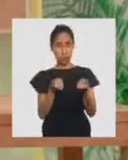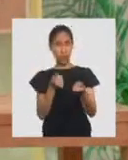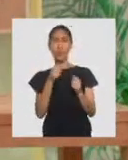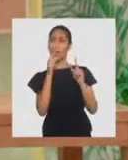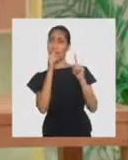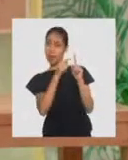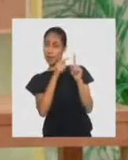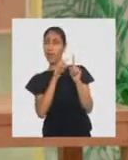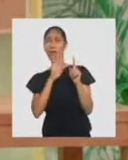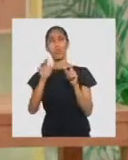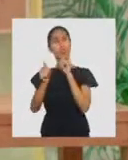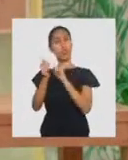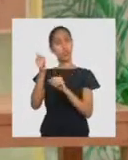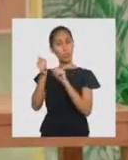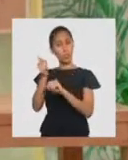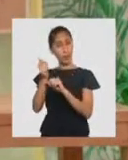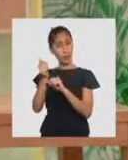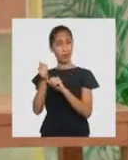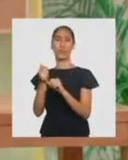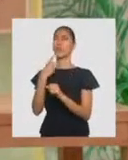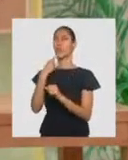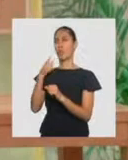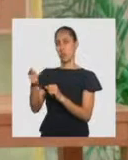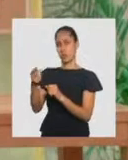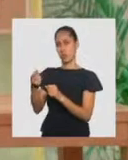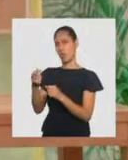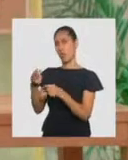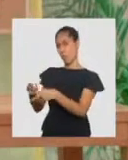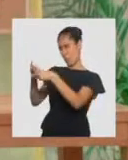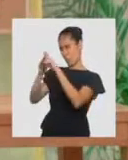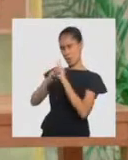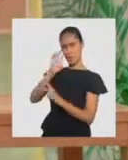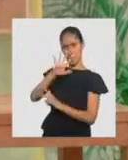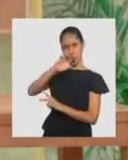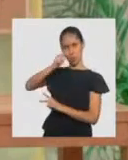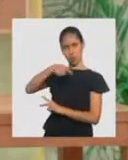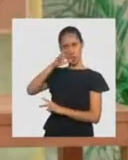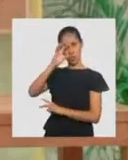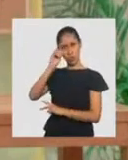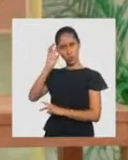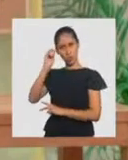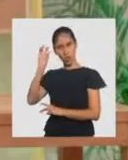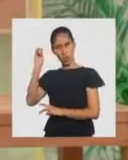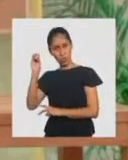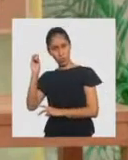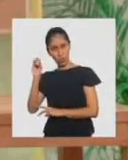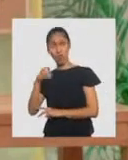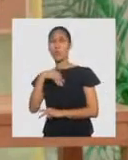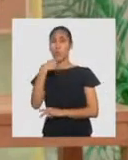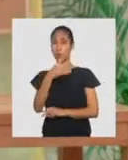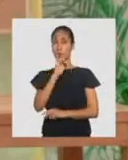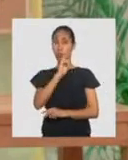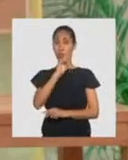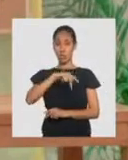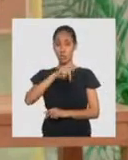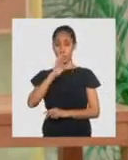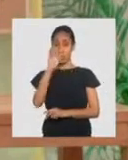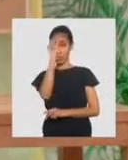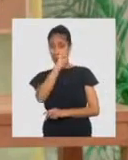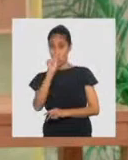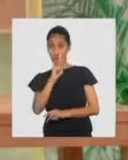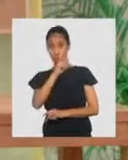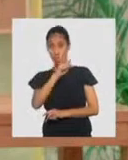igual a mí, le pidió a su hermano, en calidad de préstamo, la suma de 5.000 soles a una tasa de interés del 15% anual